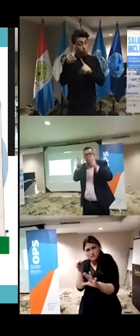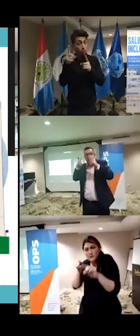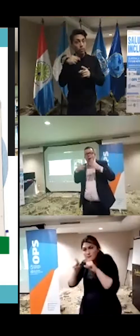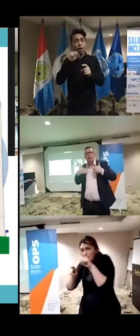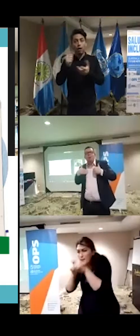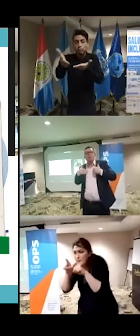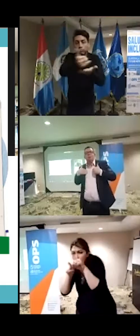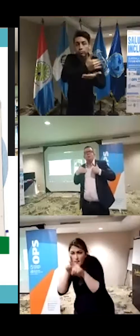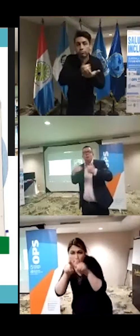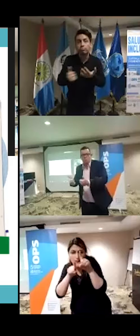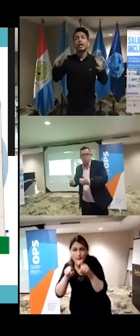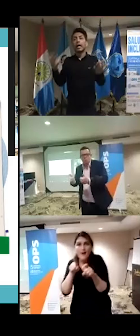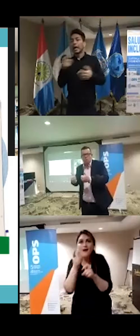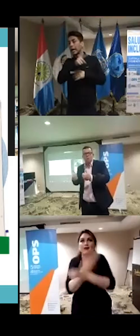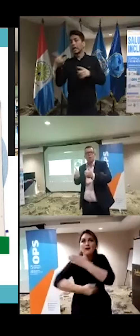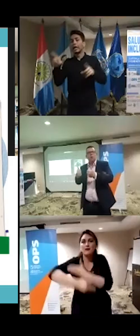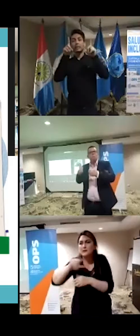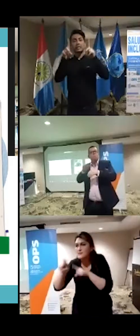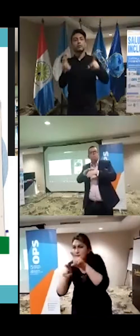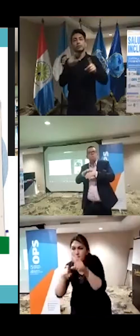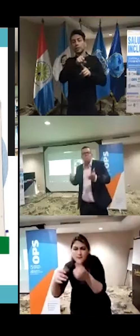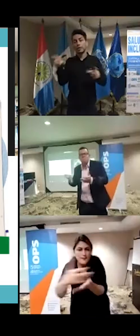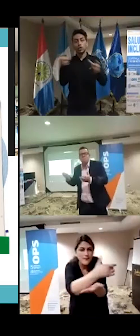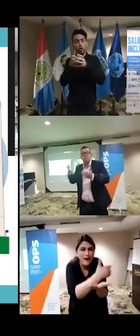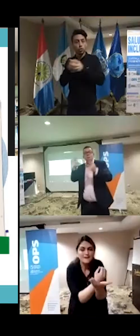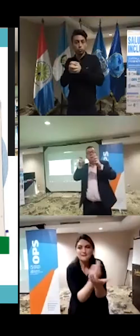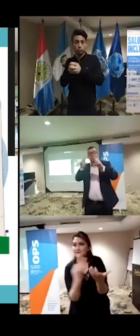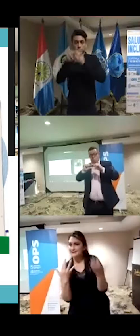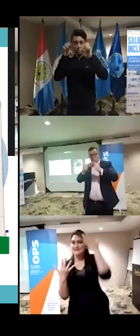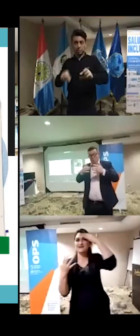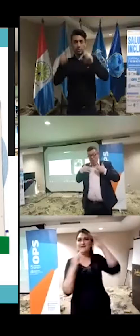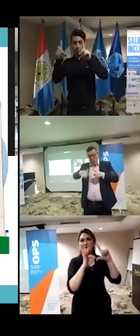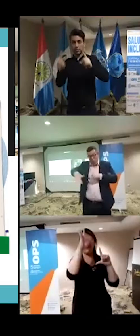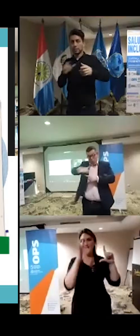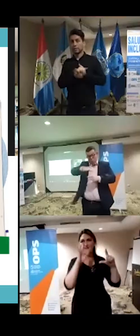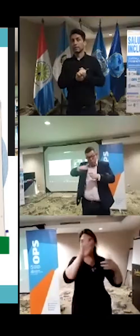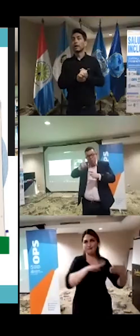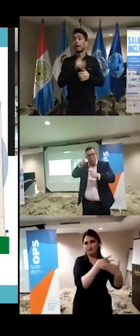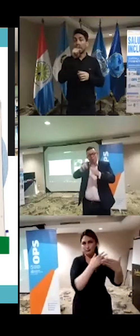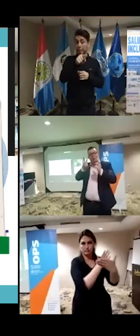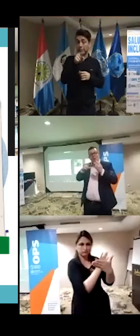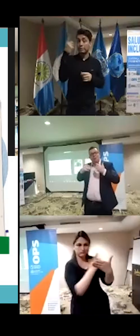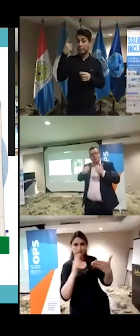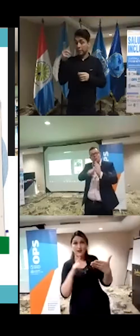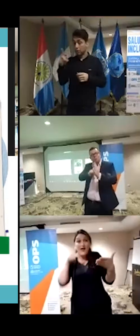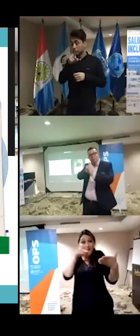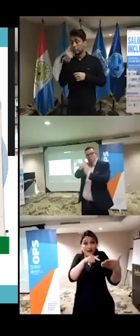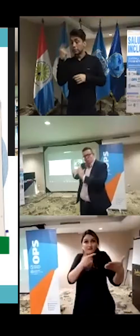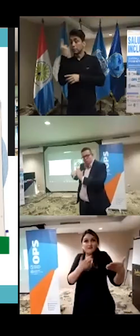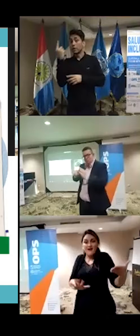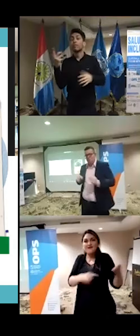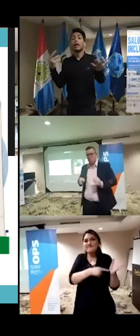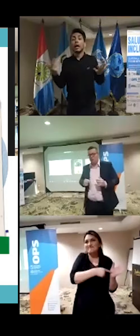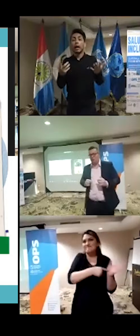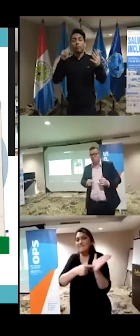específicos sobre la prevalencia de discapacidad en la población. Estos datos permitirían, por supuesto, generar planes de